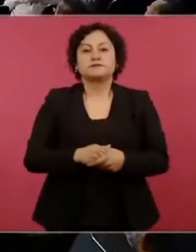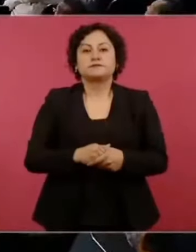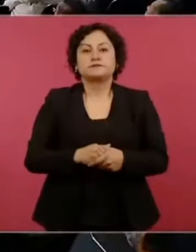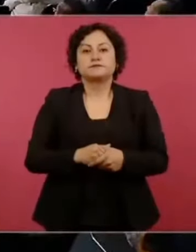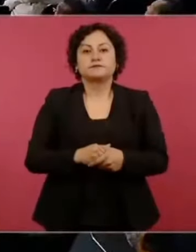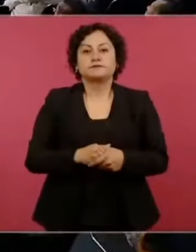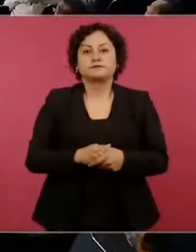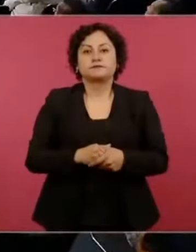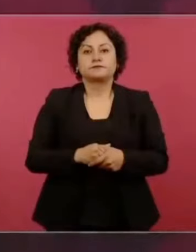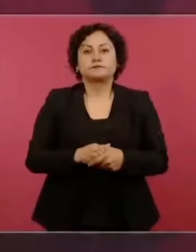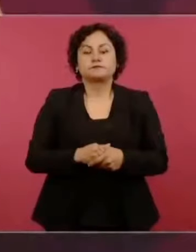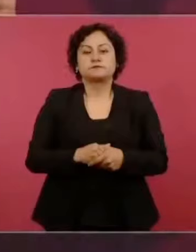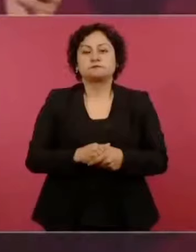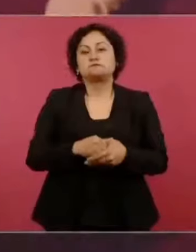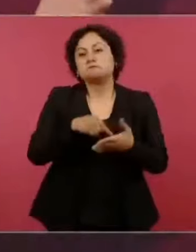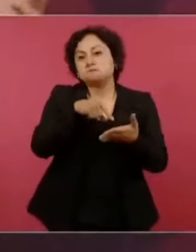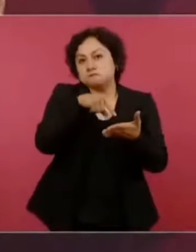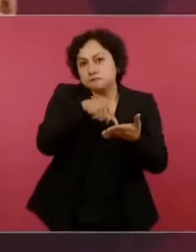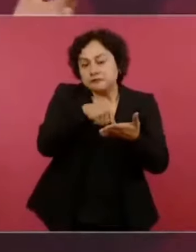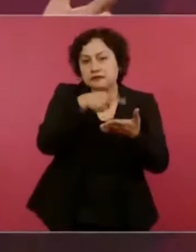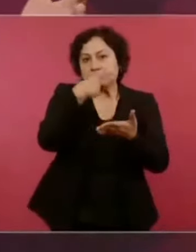y hablando de que